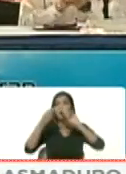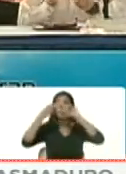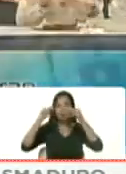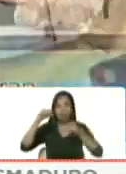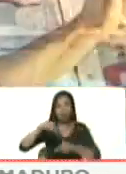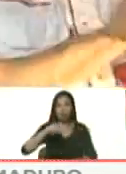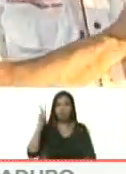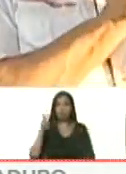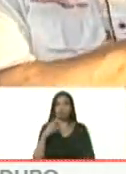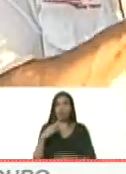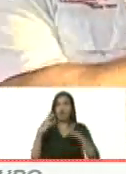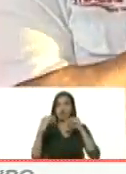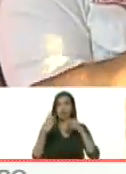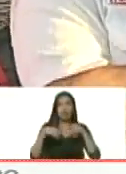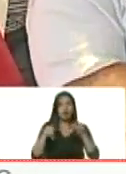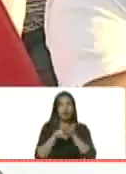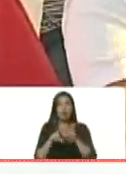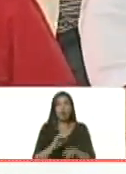Hay que hablar,